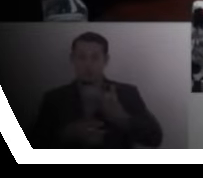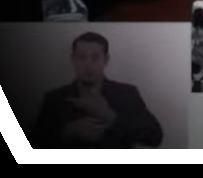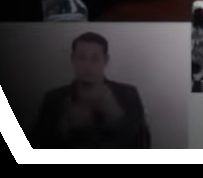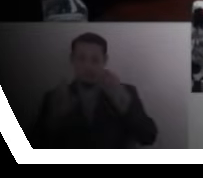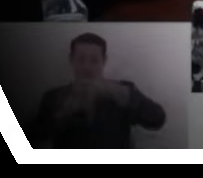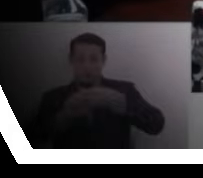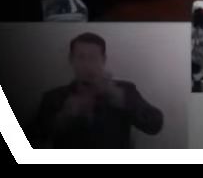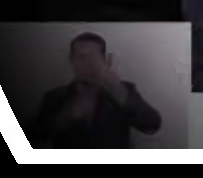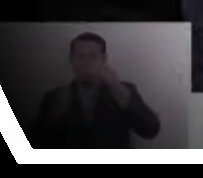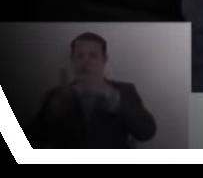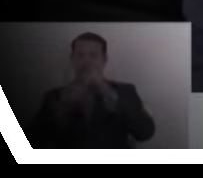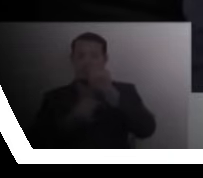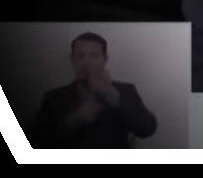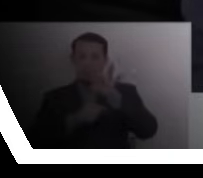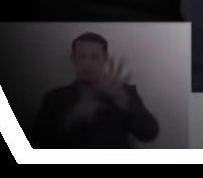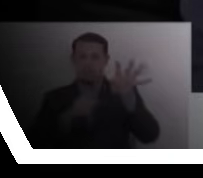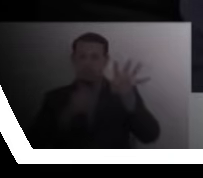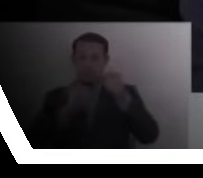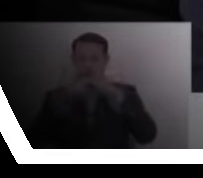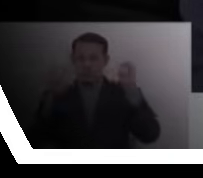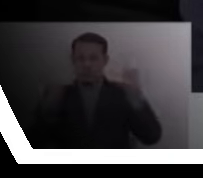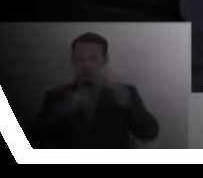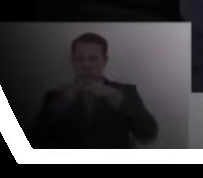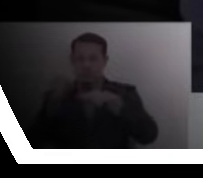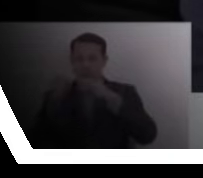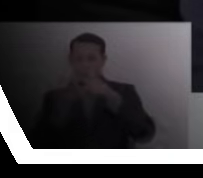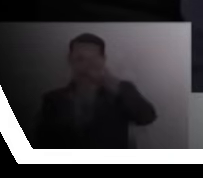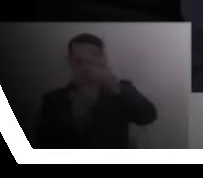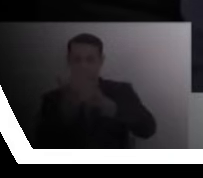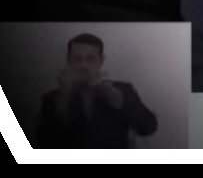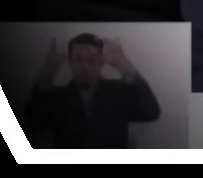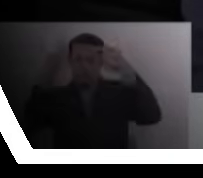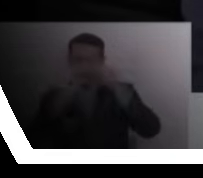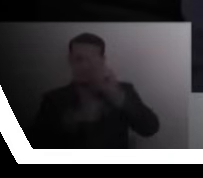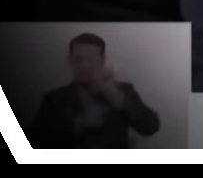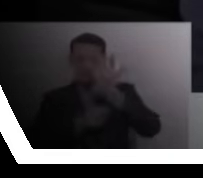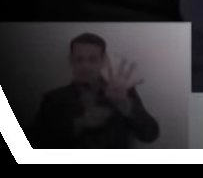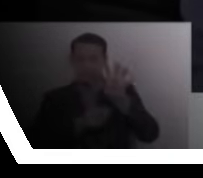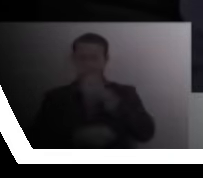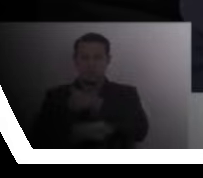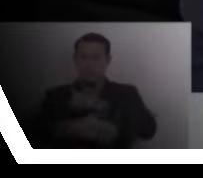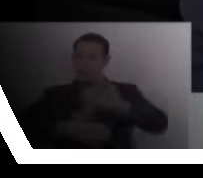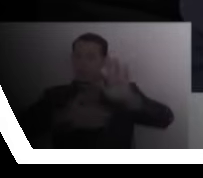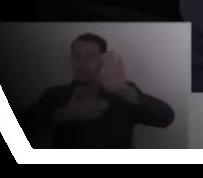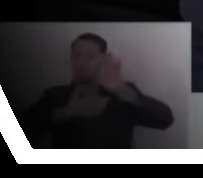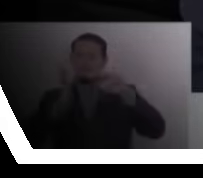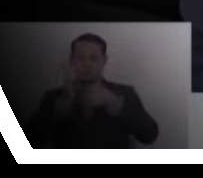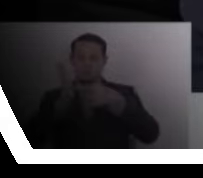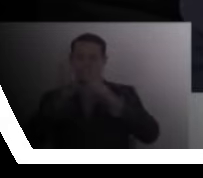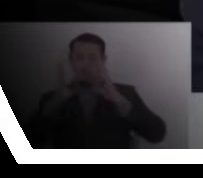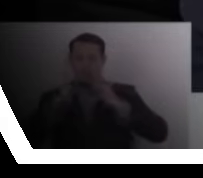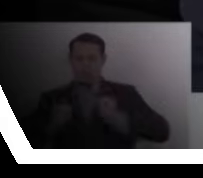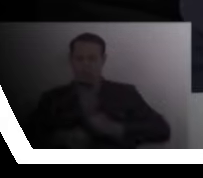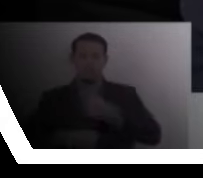incorporando los 244 millones al proyecto presupuesto 2024 porque tenemos que cumplir con esas deudas somos un